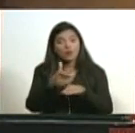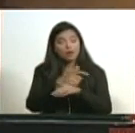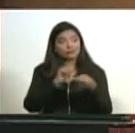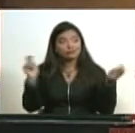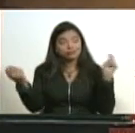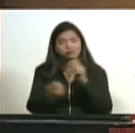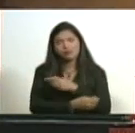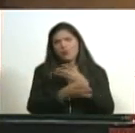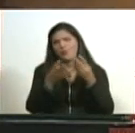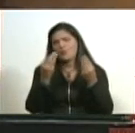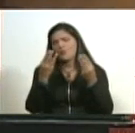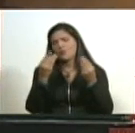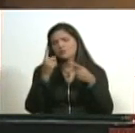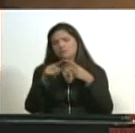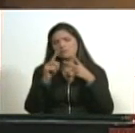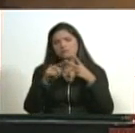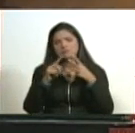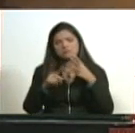Muchas.